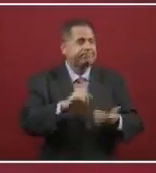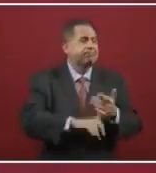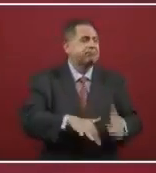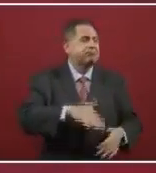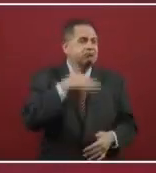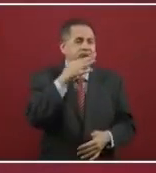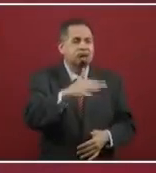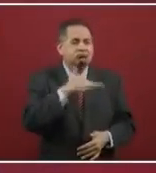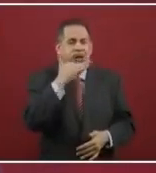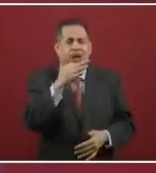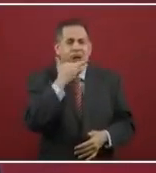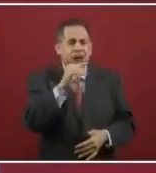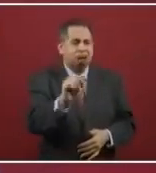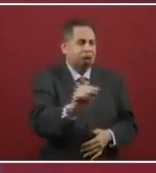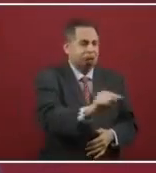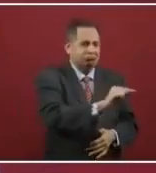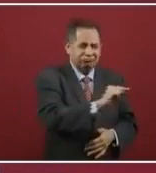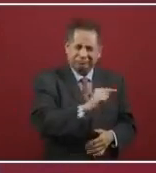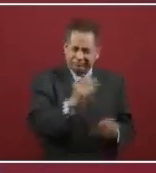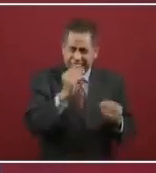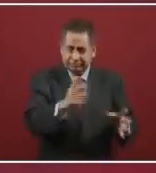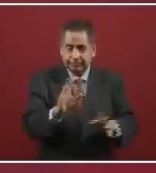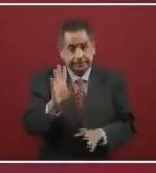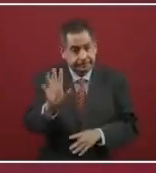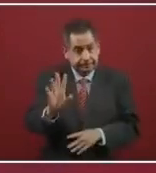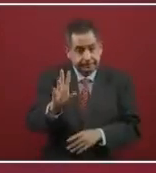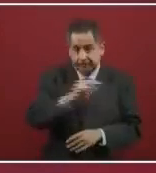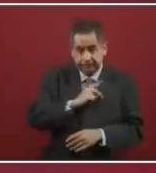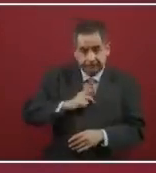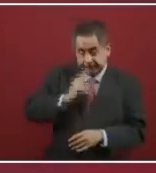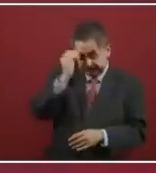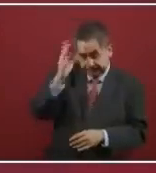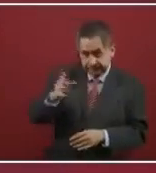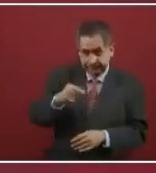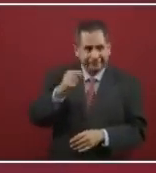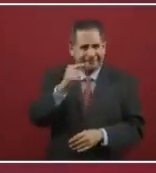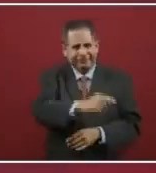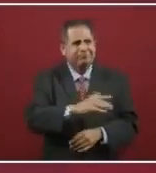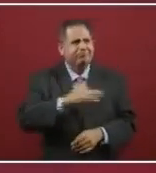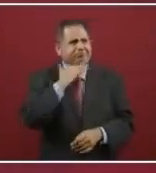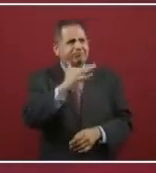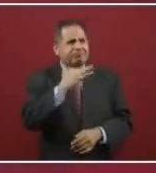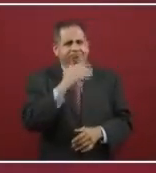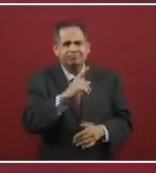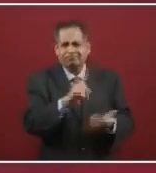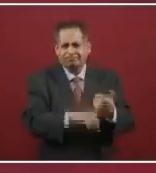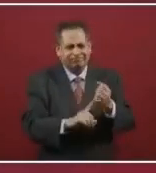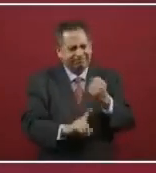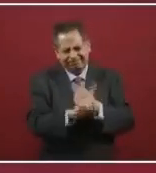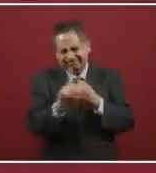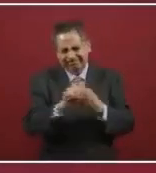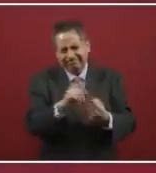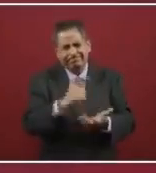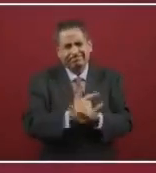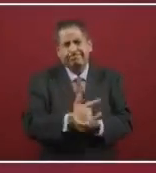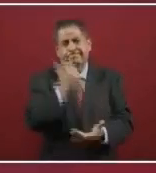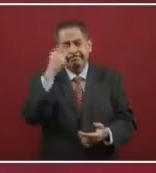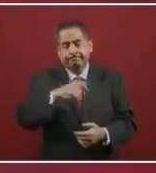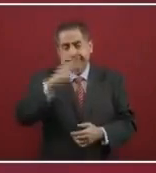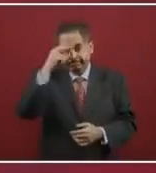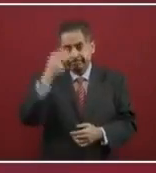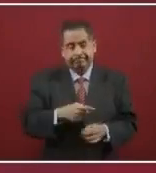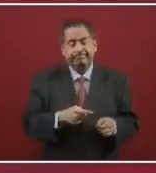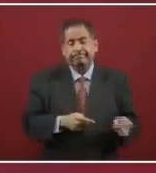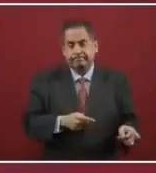corrupción, que no olvidemos, es el principal problema de México.